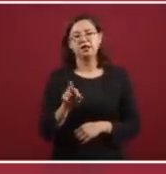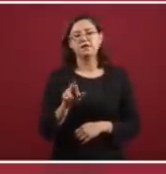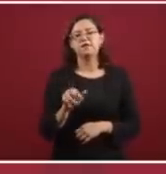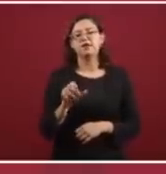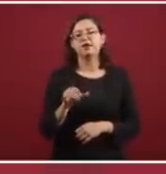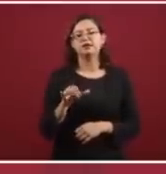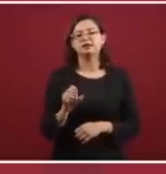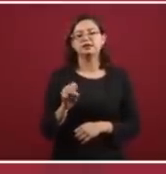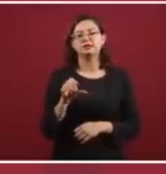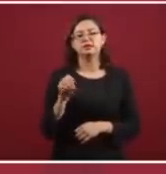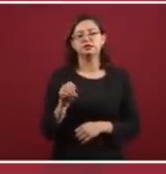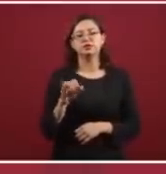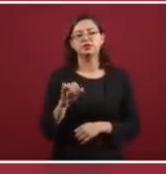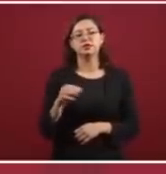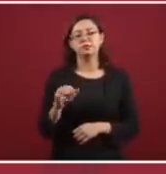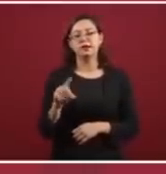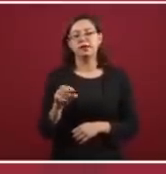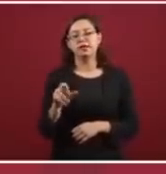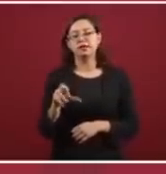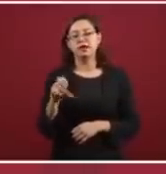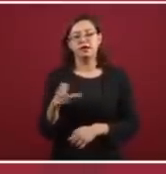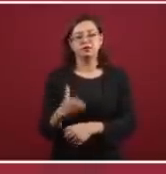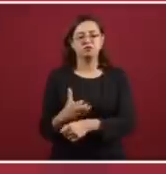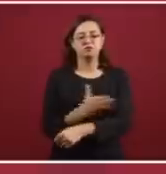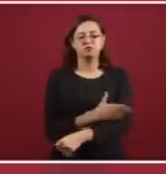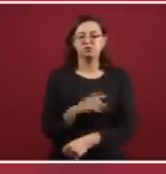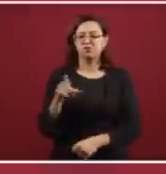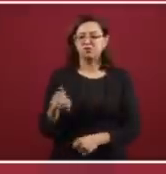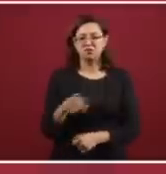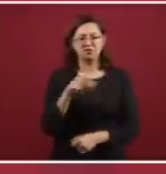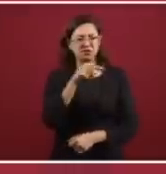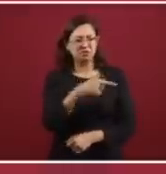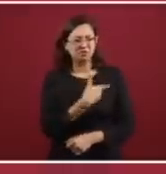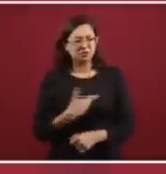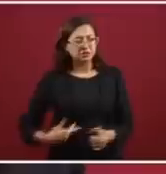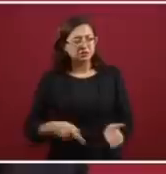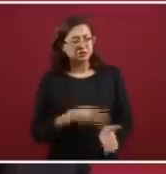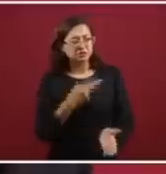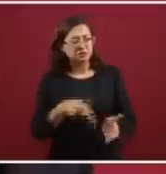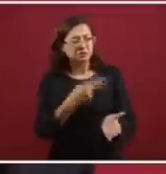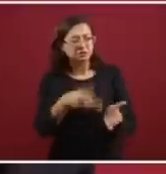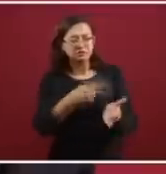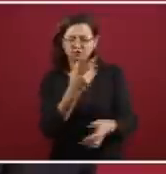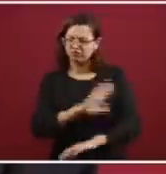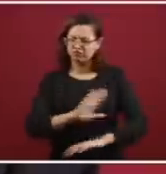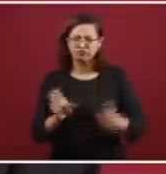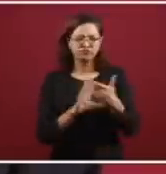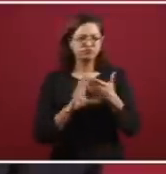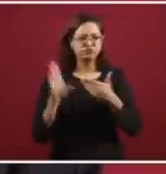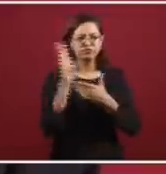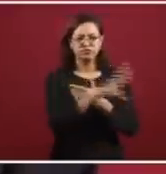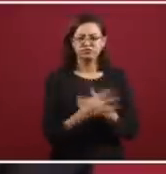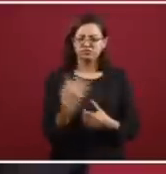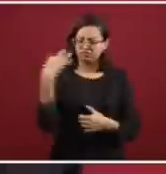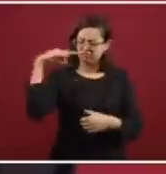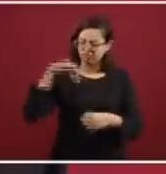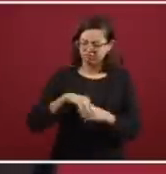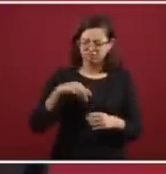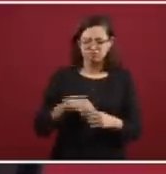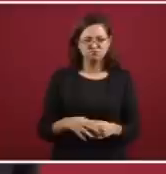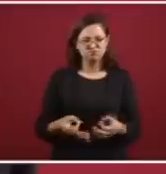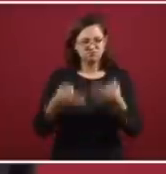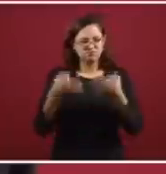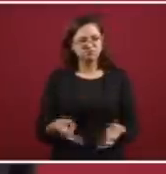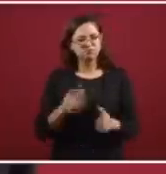con todo el movimiento antirreeleccionista, el sufragio efectivo, la no reelección,